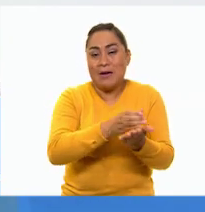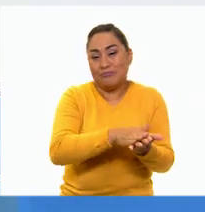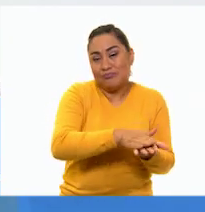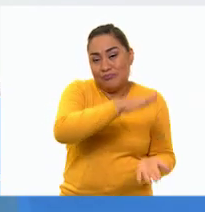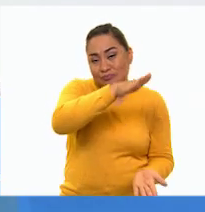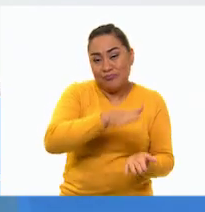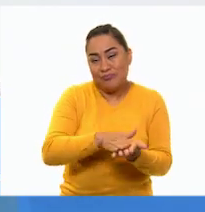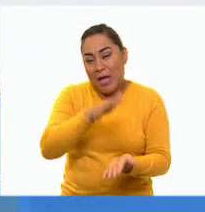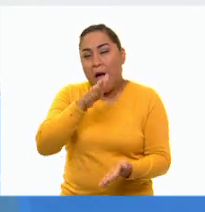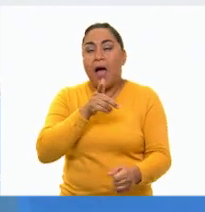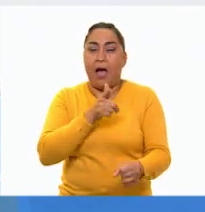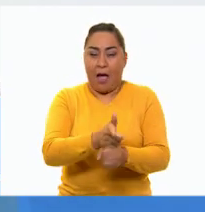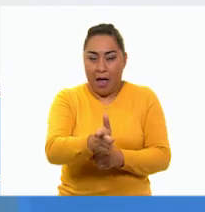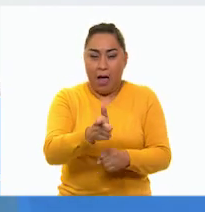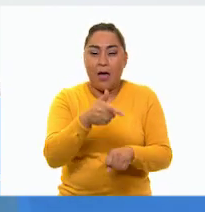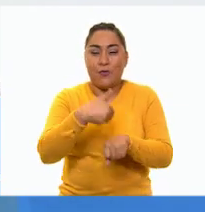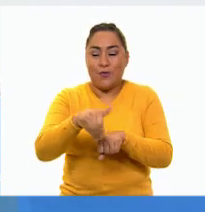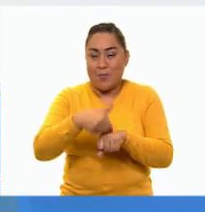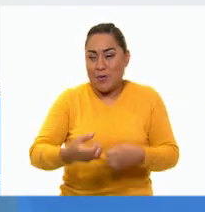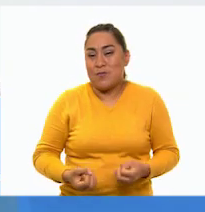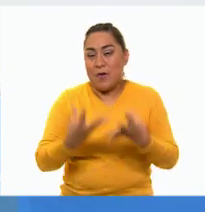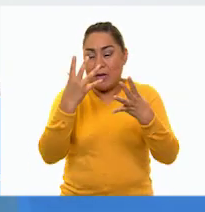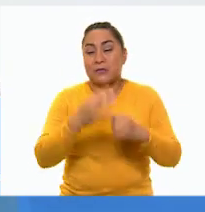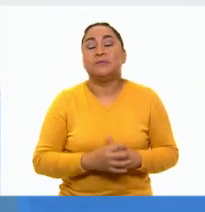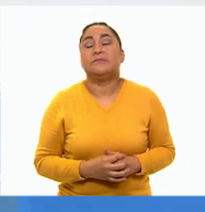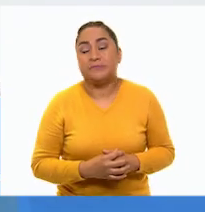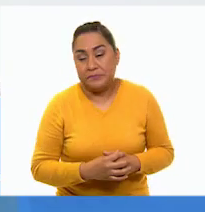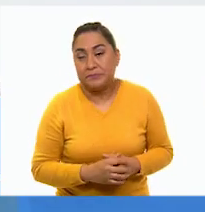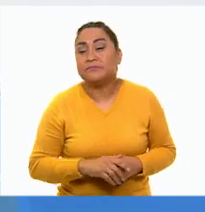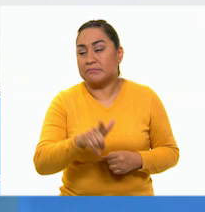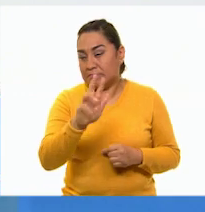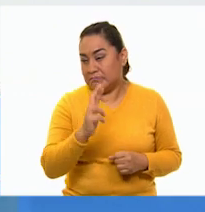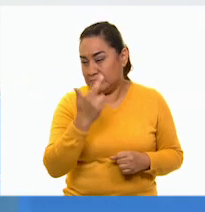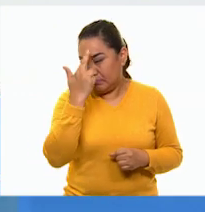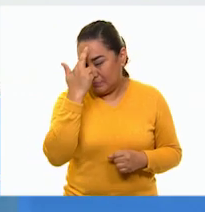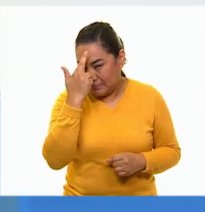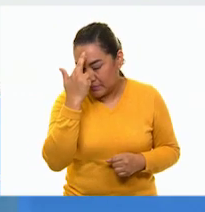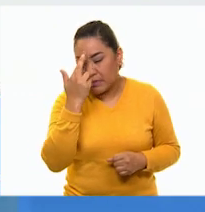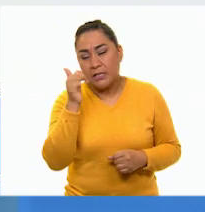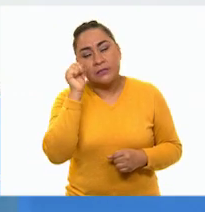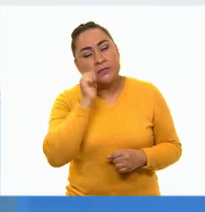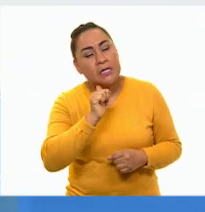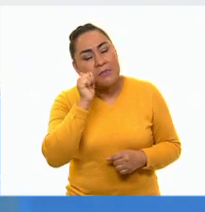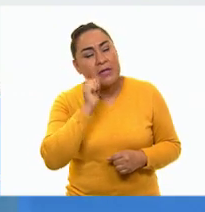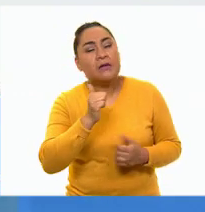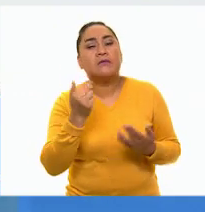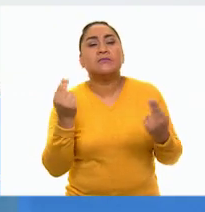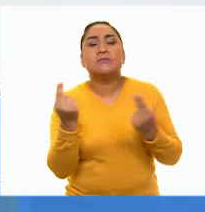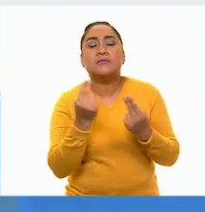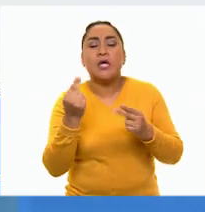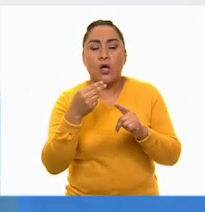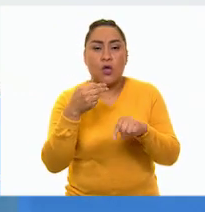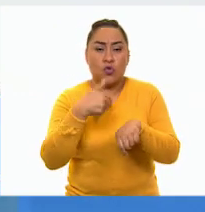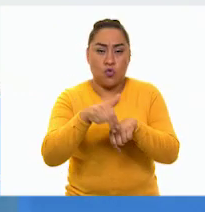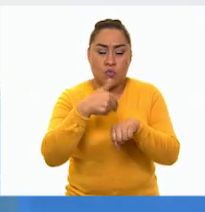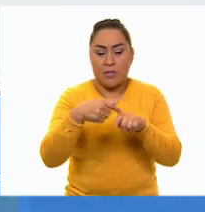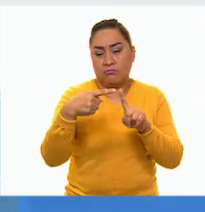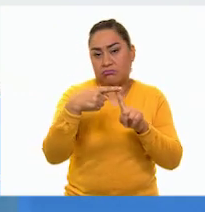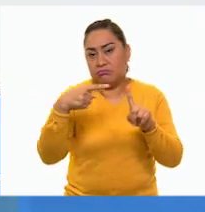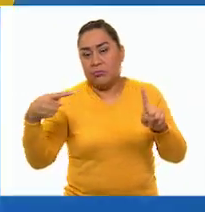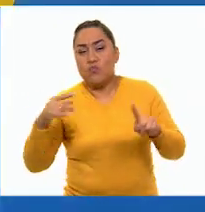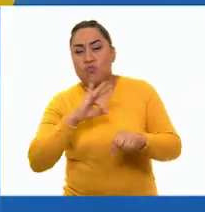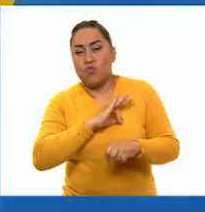Antes de continuar, quiero que recordemos las características que debe de tener un número para considerarlo divisor de